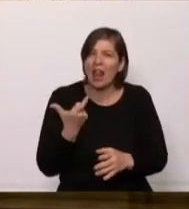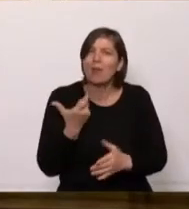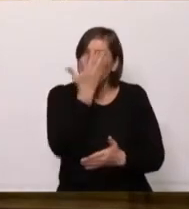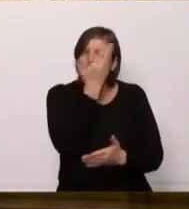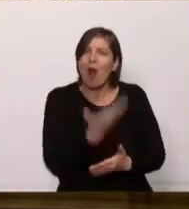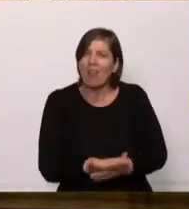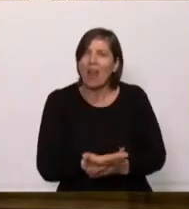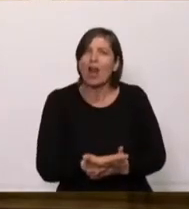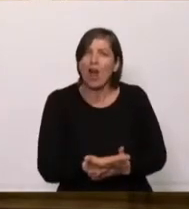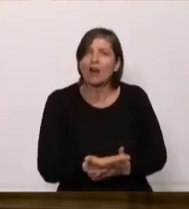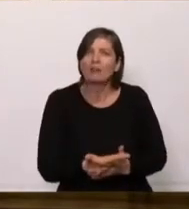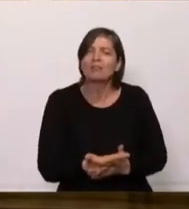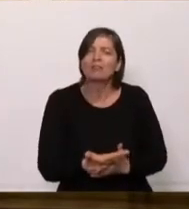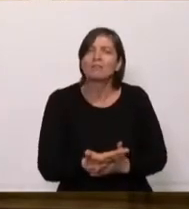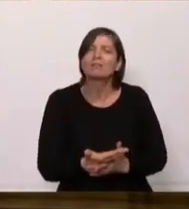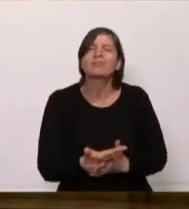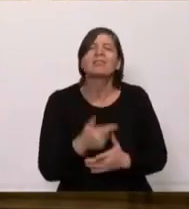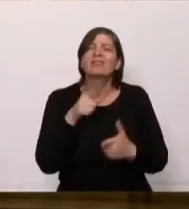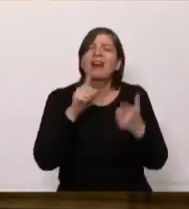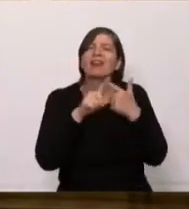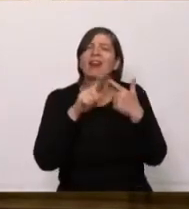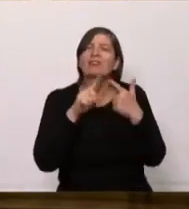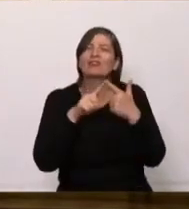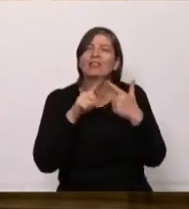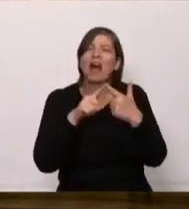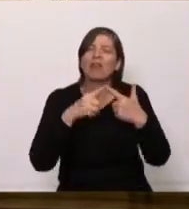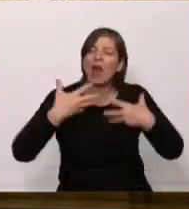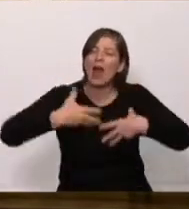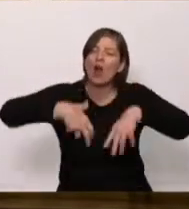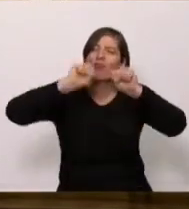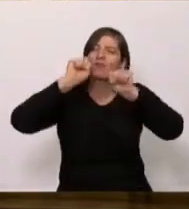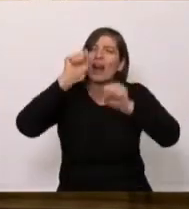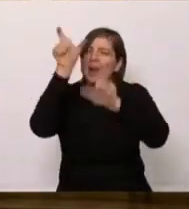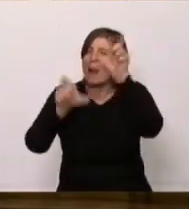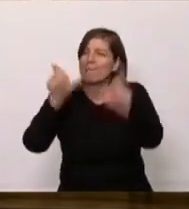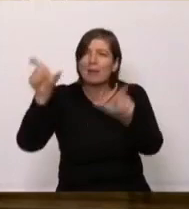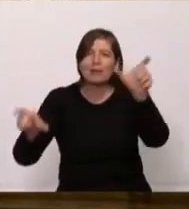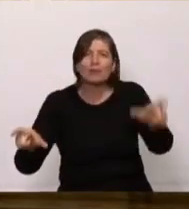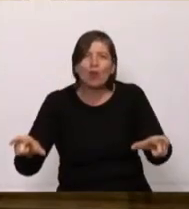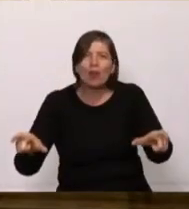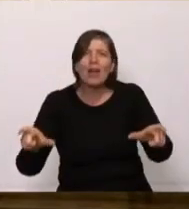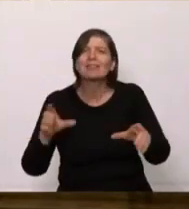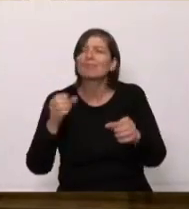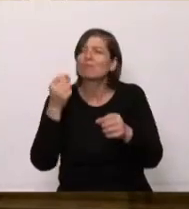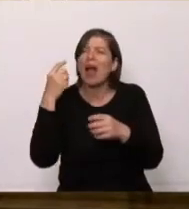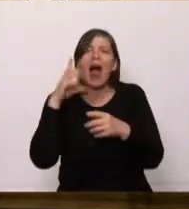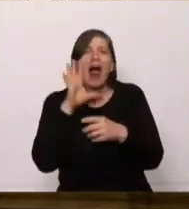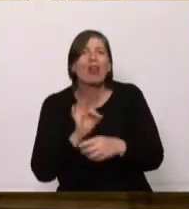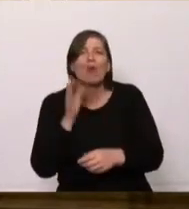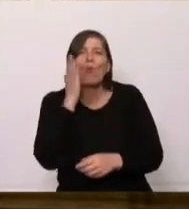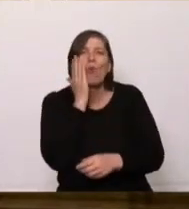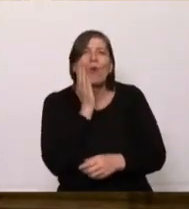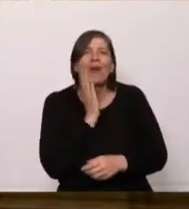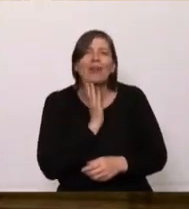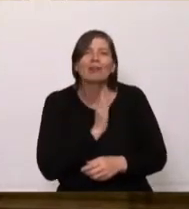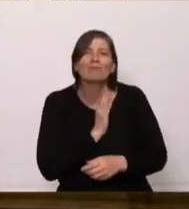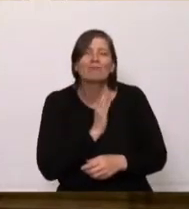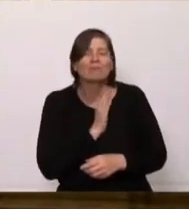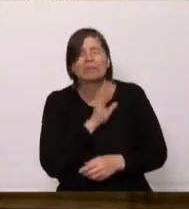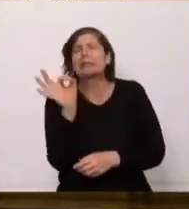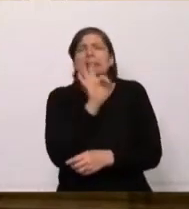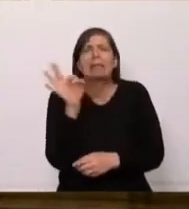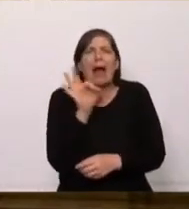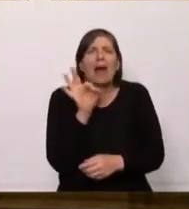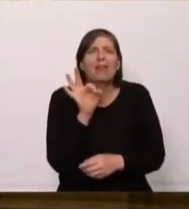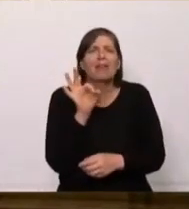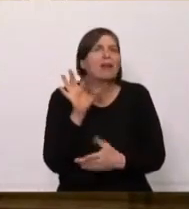que tiene que ver con la posibilidad de encontrar en los otros también algo bueno, en donde no hay